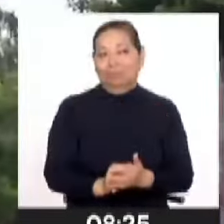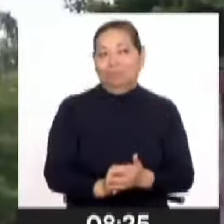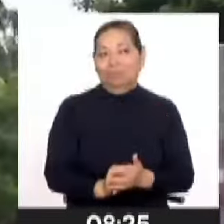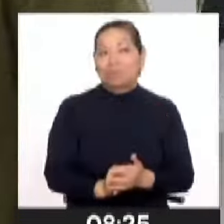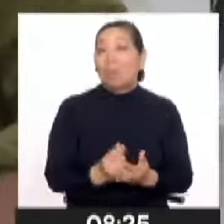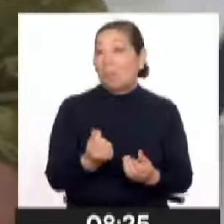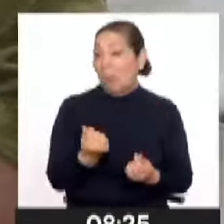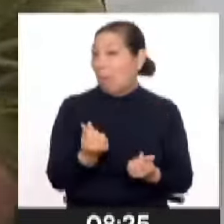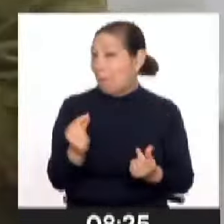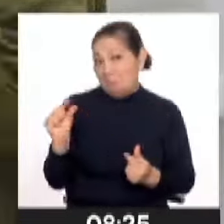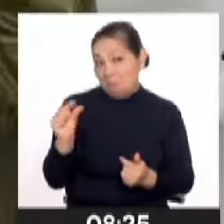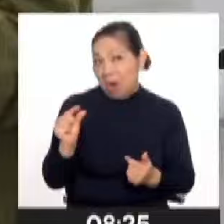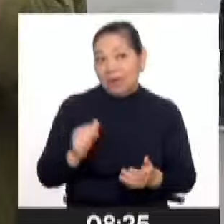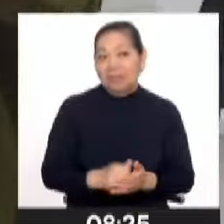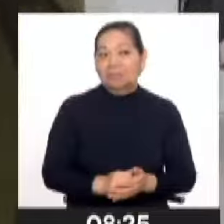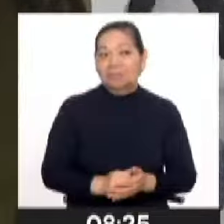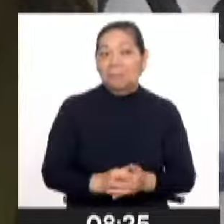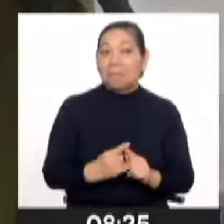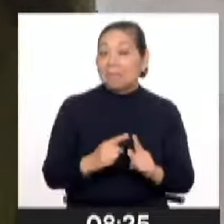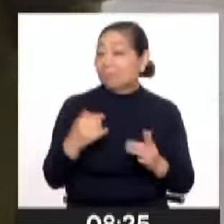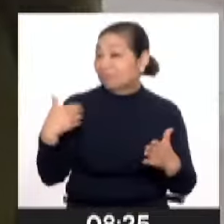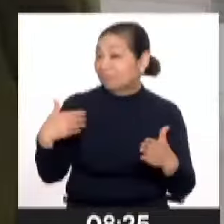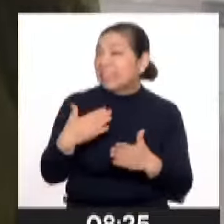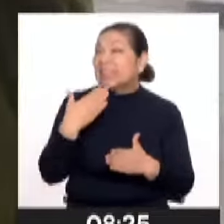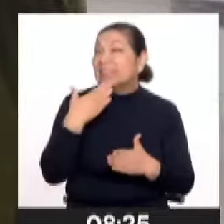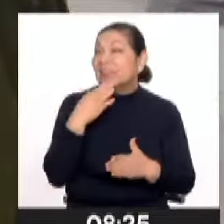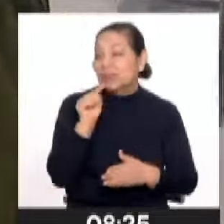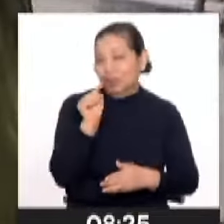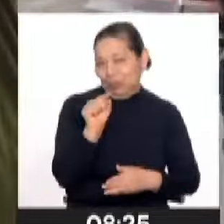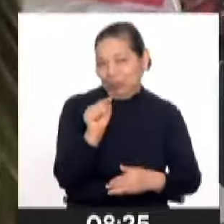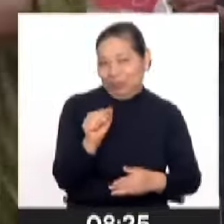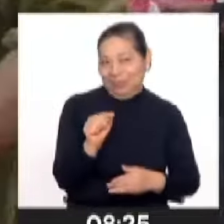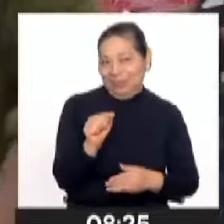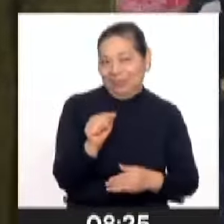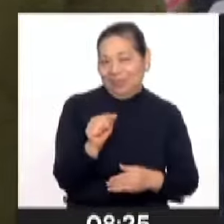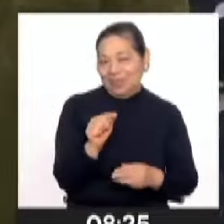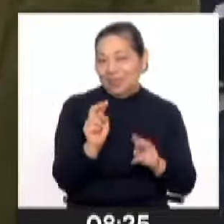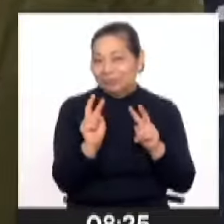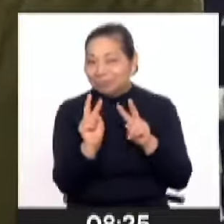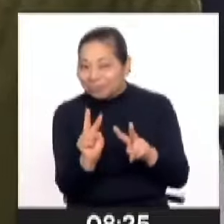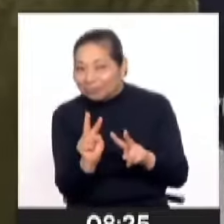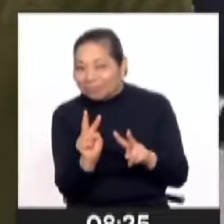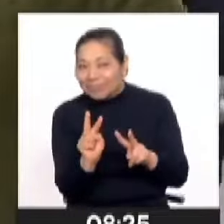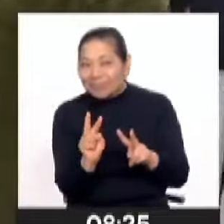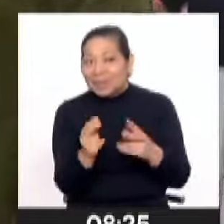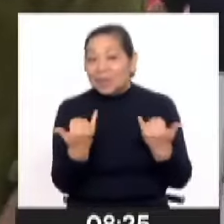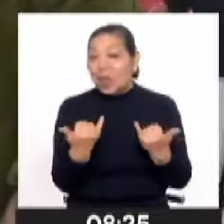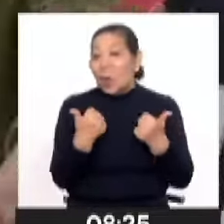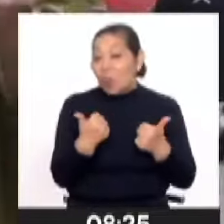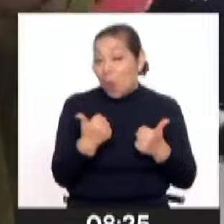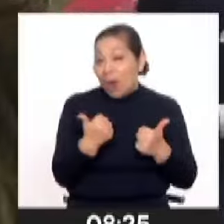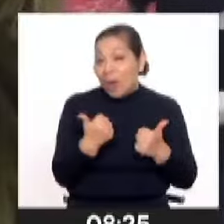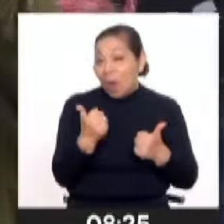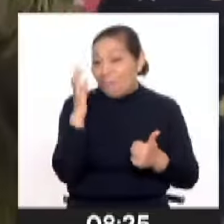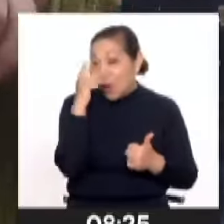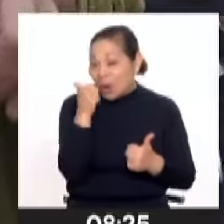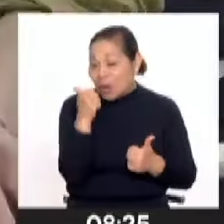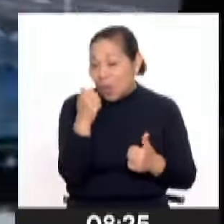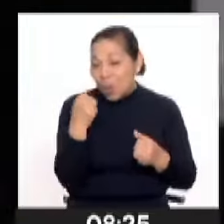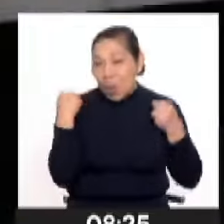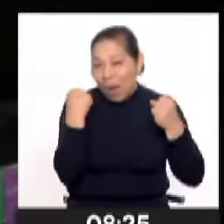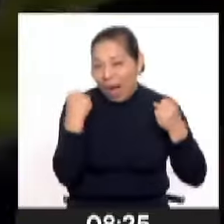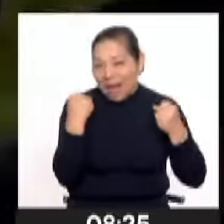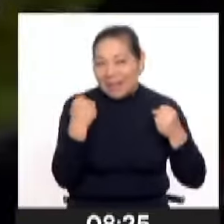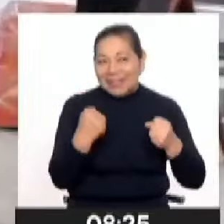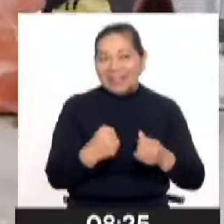un muy buen precio. La competencia es sana porque al final quien gana eres tú. Que claro, estás que viendo sí. Ahí en tu casa. Porque esto es Bueno, Bonito y...